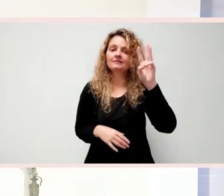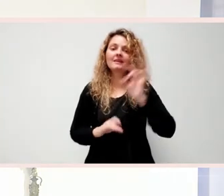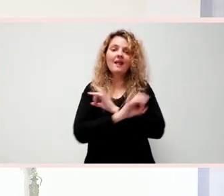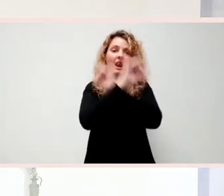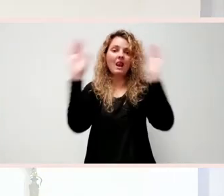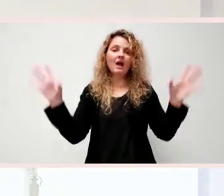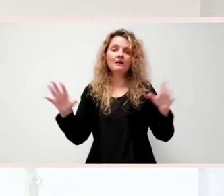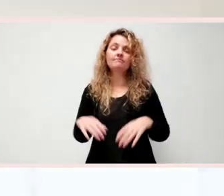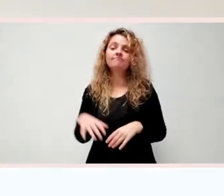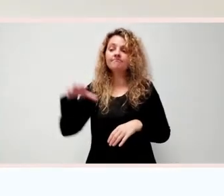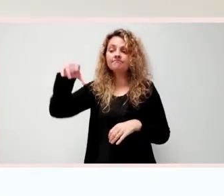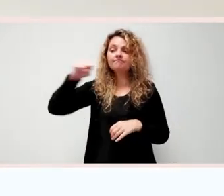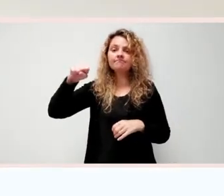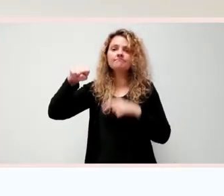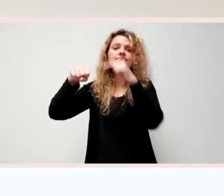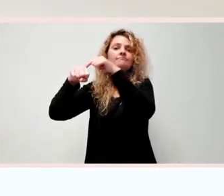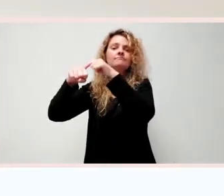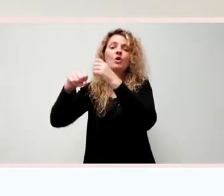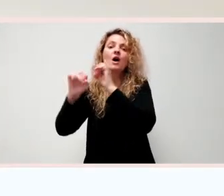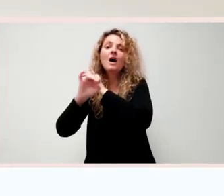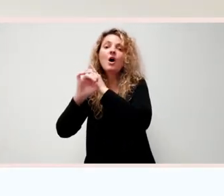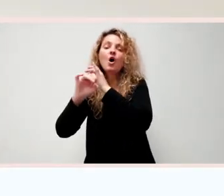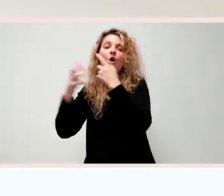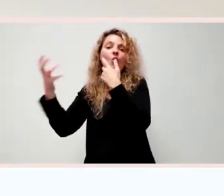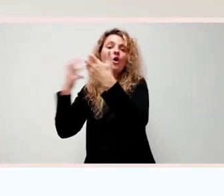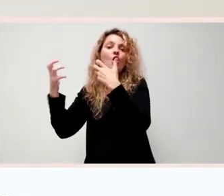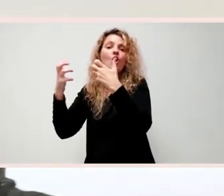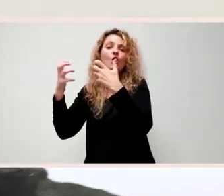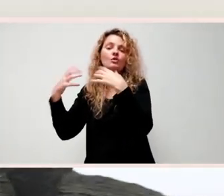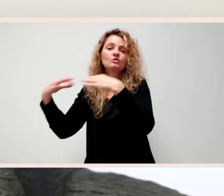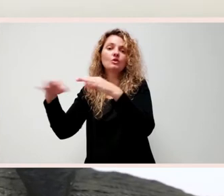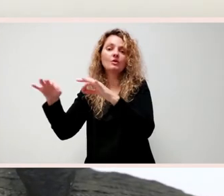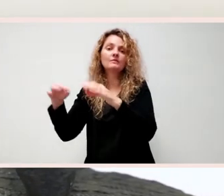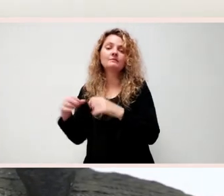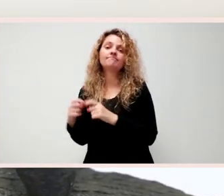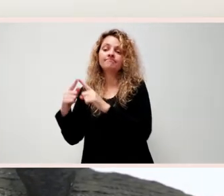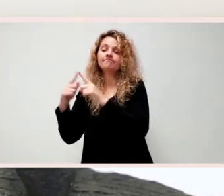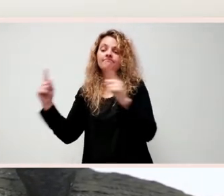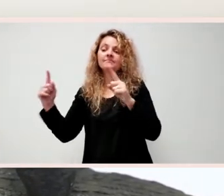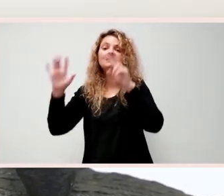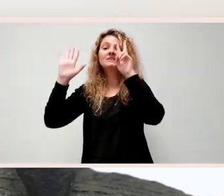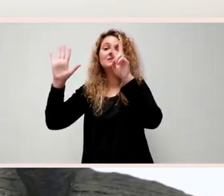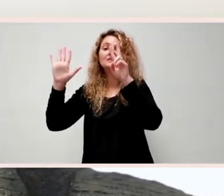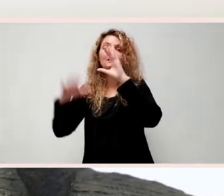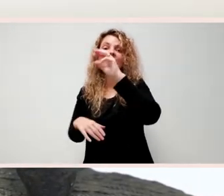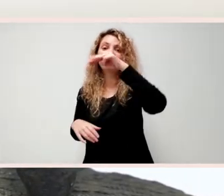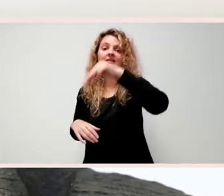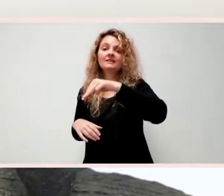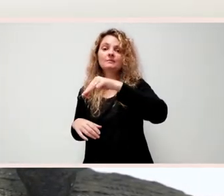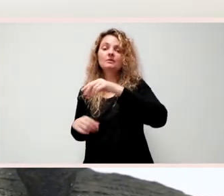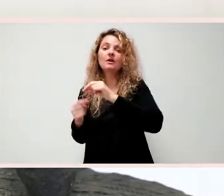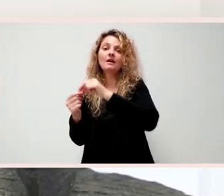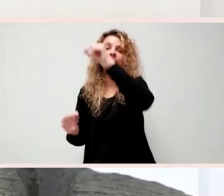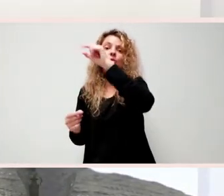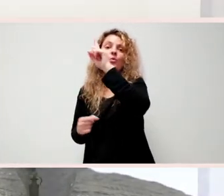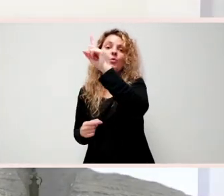cm de longitude e 1 de anchura. A partir de aí, vai a desenrolarse o que sería o corpo central da propia peza, onde se presentan